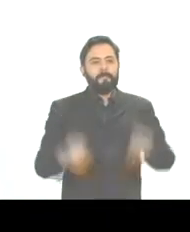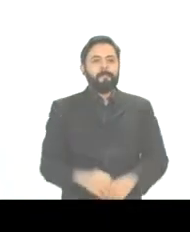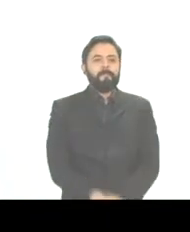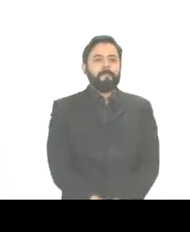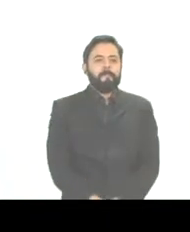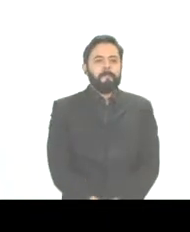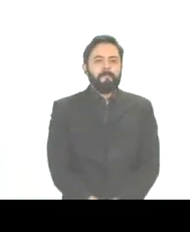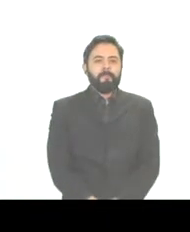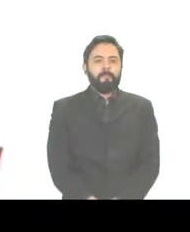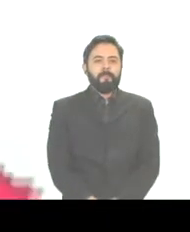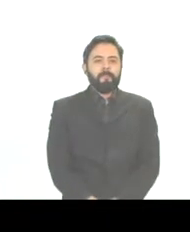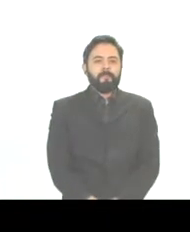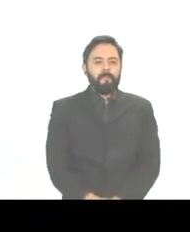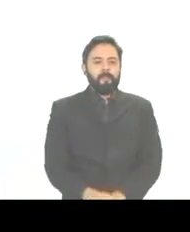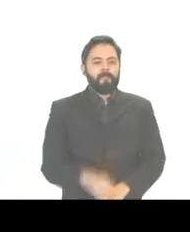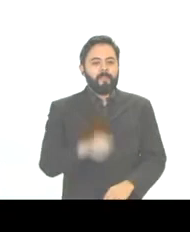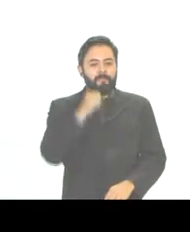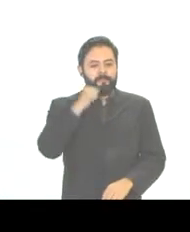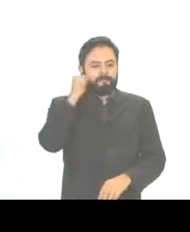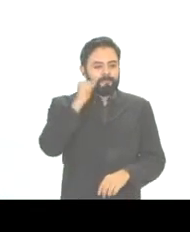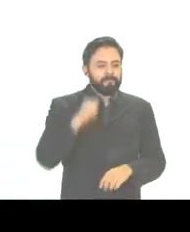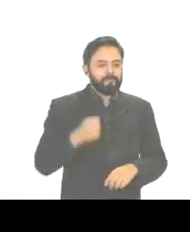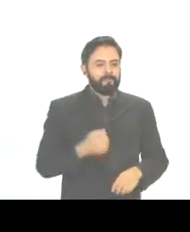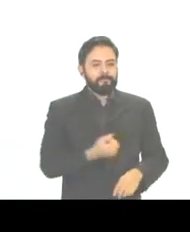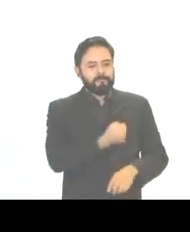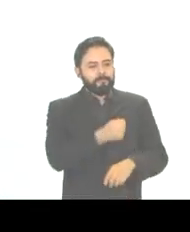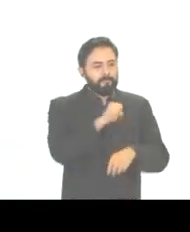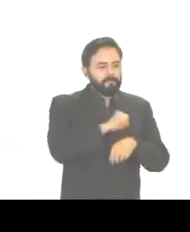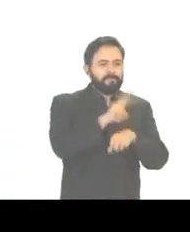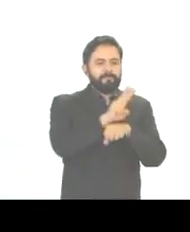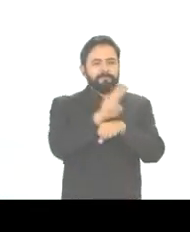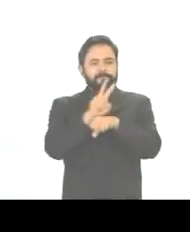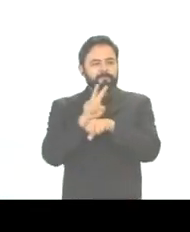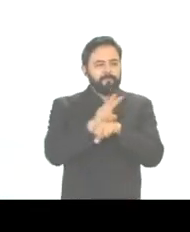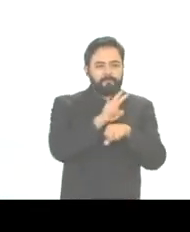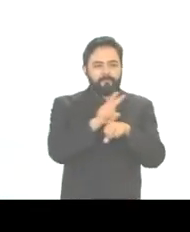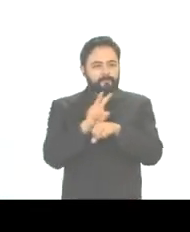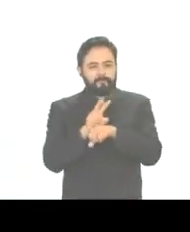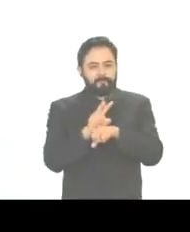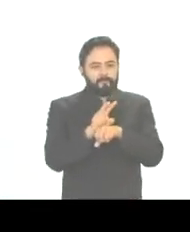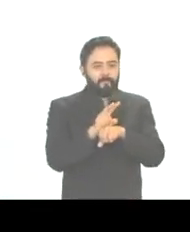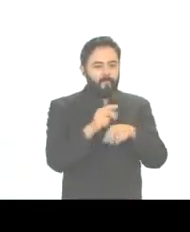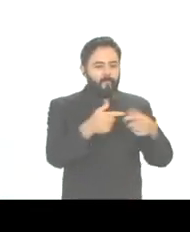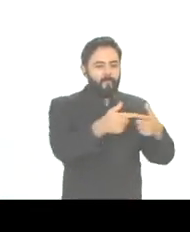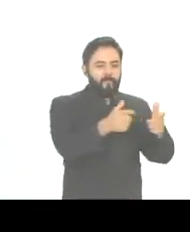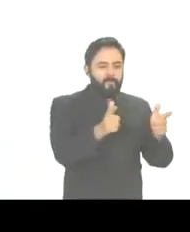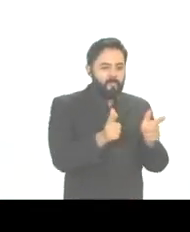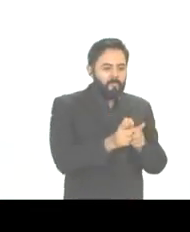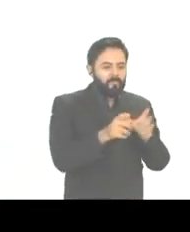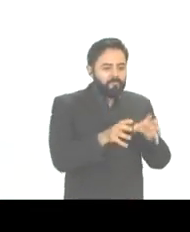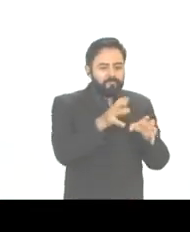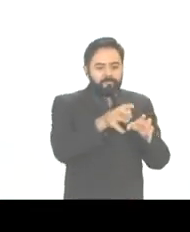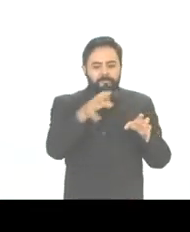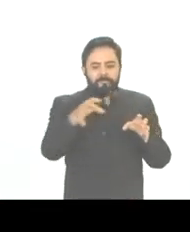operativo de vigilancia sanitaria específico, más de 30 brigadas en todo el estado,